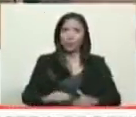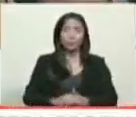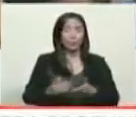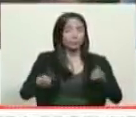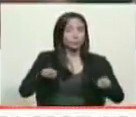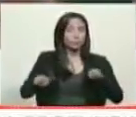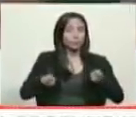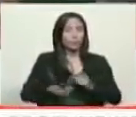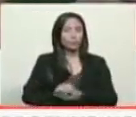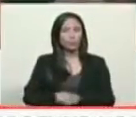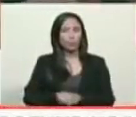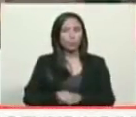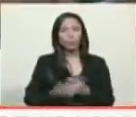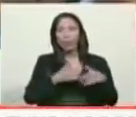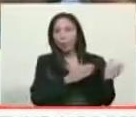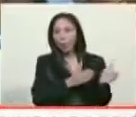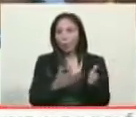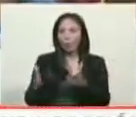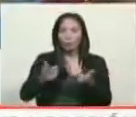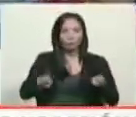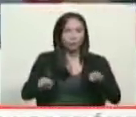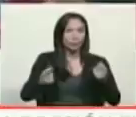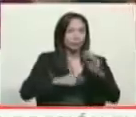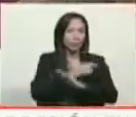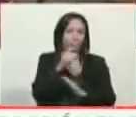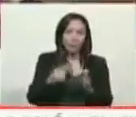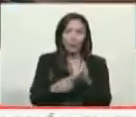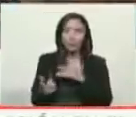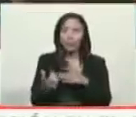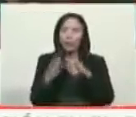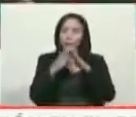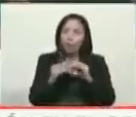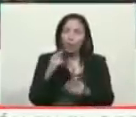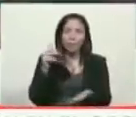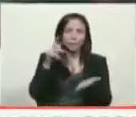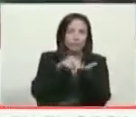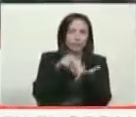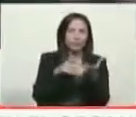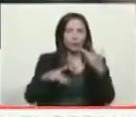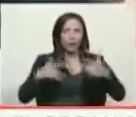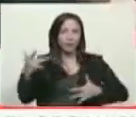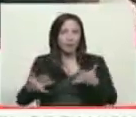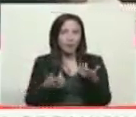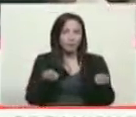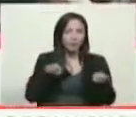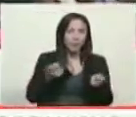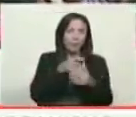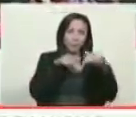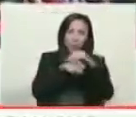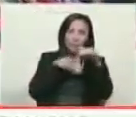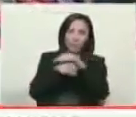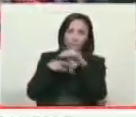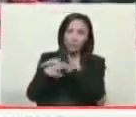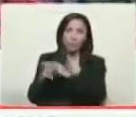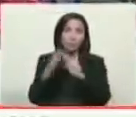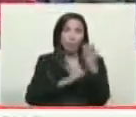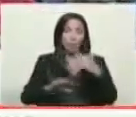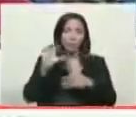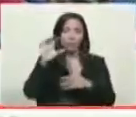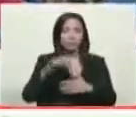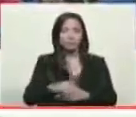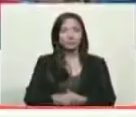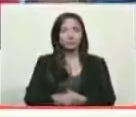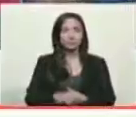manteniendo el orden interno y participando en todas las actividades para fomentar el desarrollo de la nación